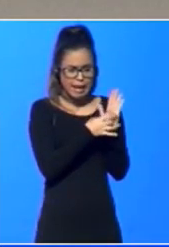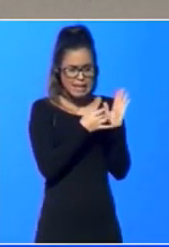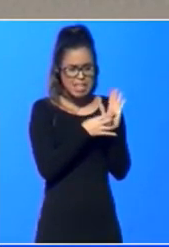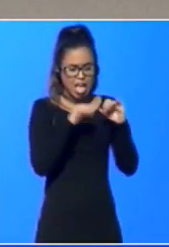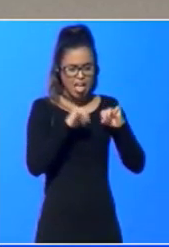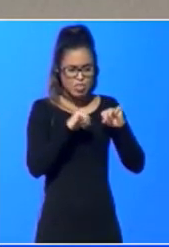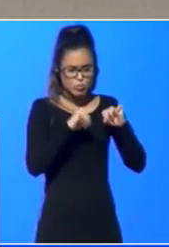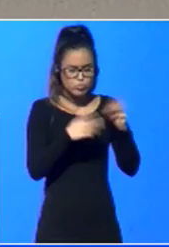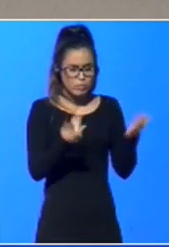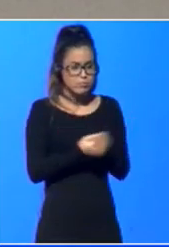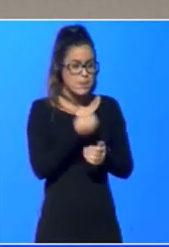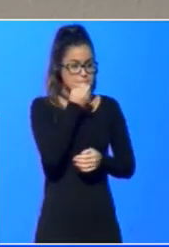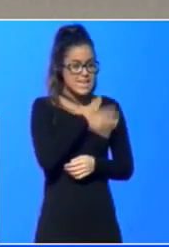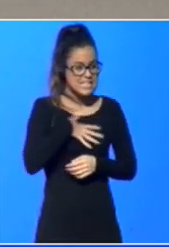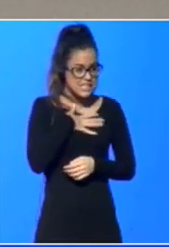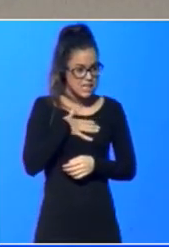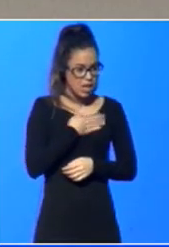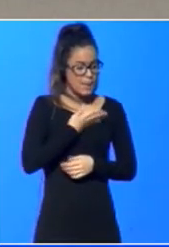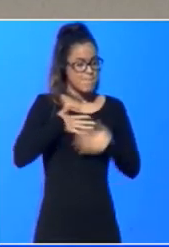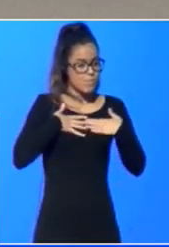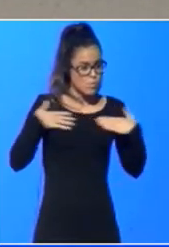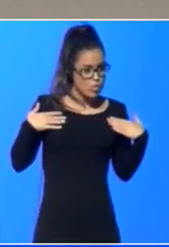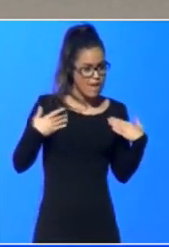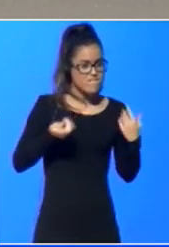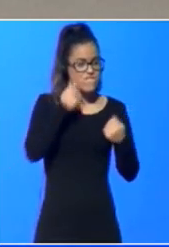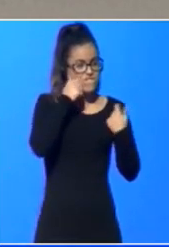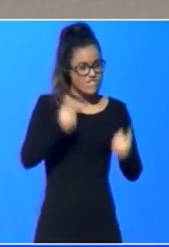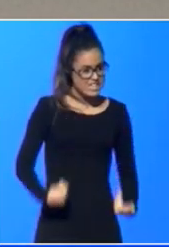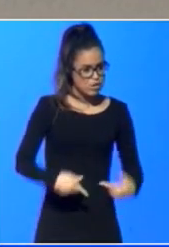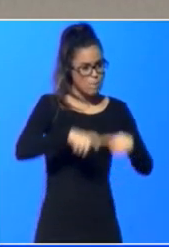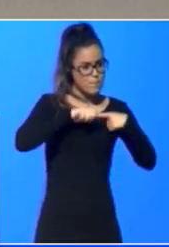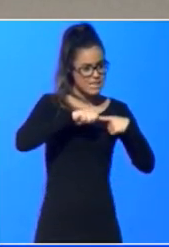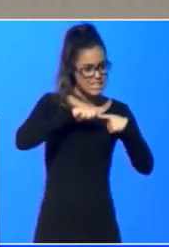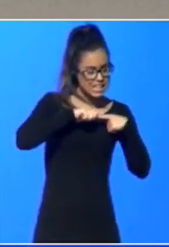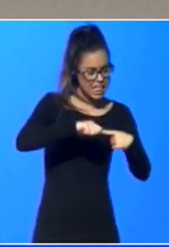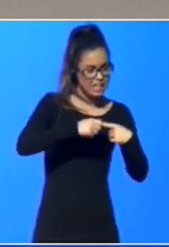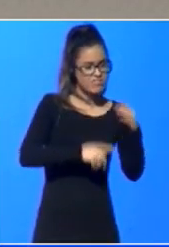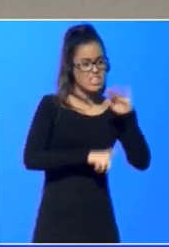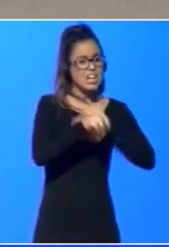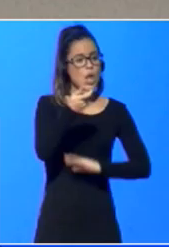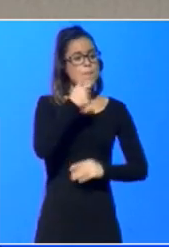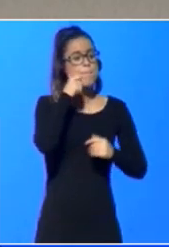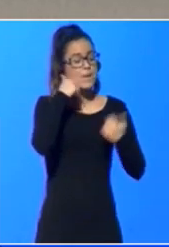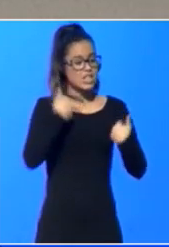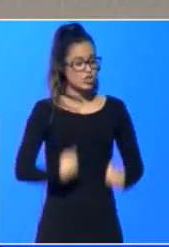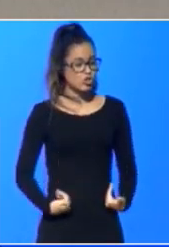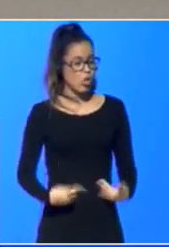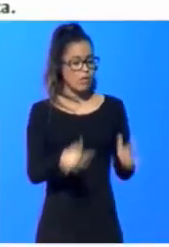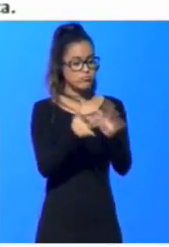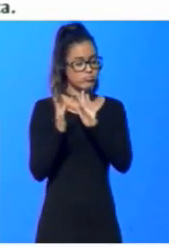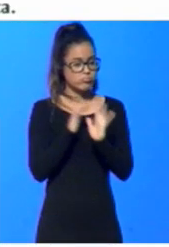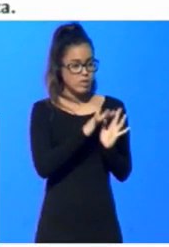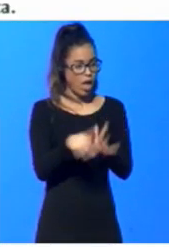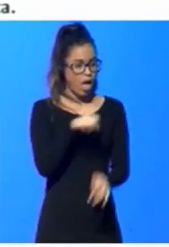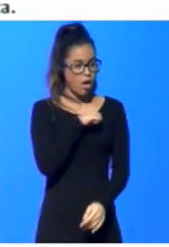Estamos hablando de bienestar emocional, de bienestar físico, de bienestar material, desarrollo personal, relaciones interpersonales,